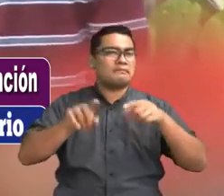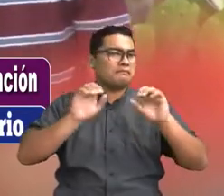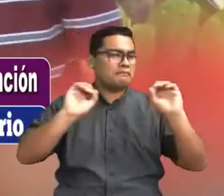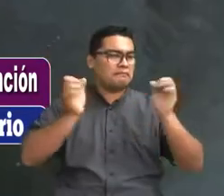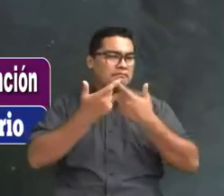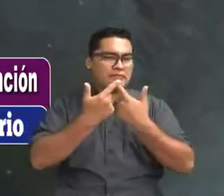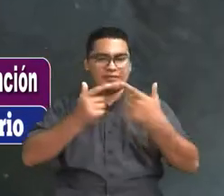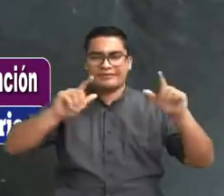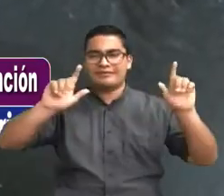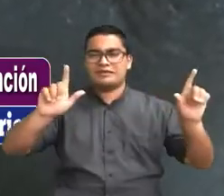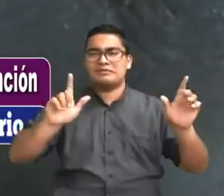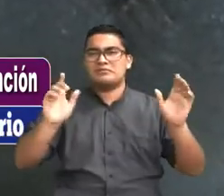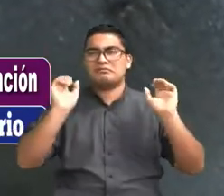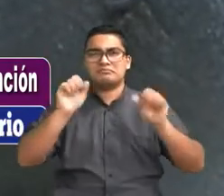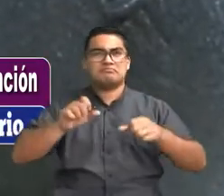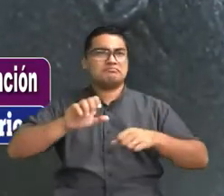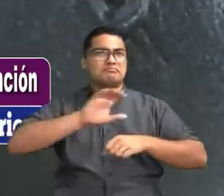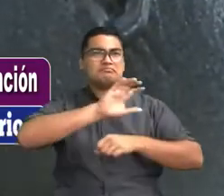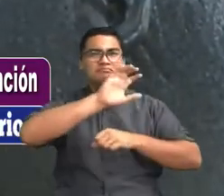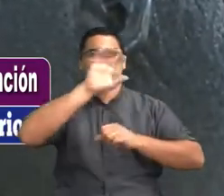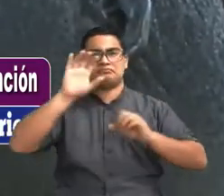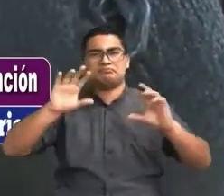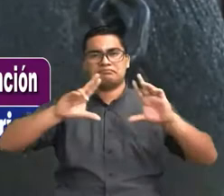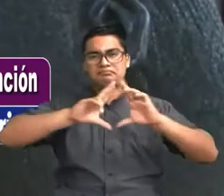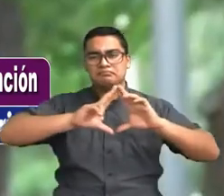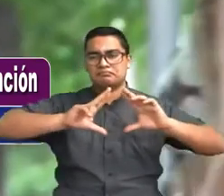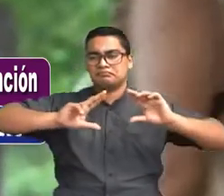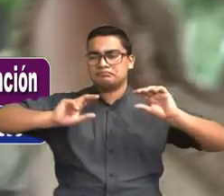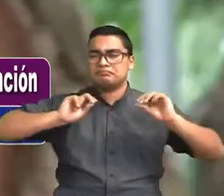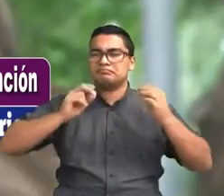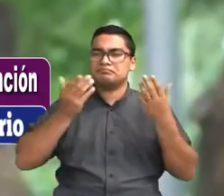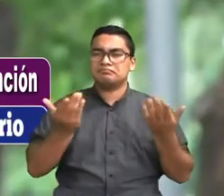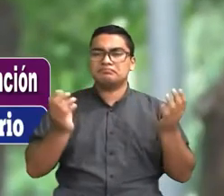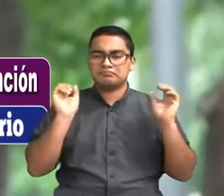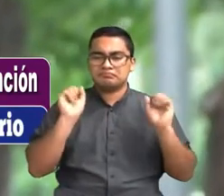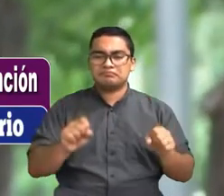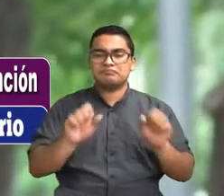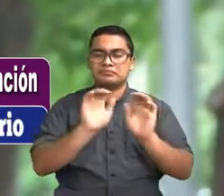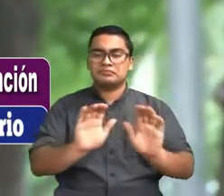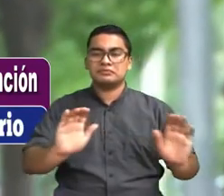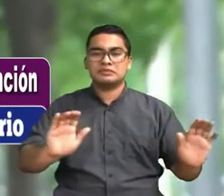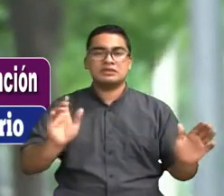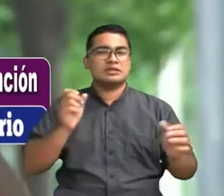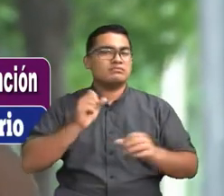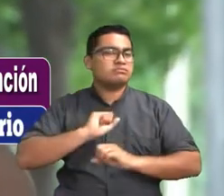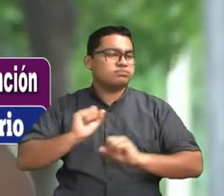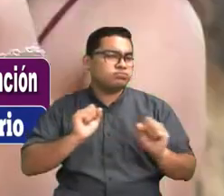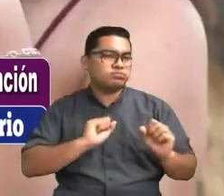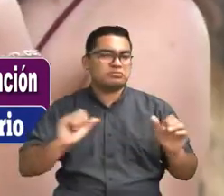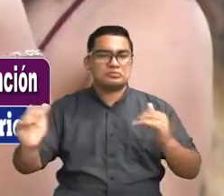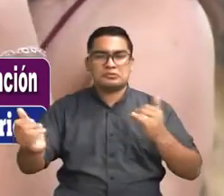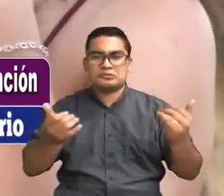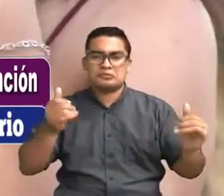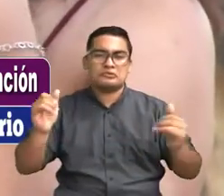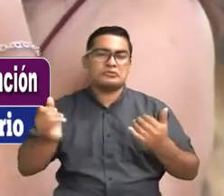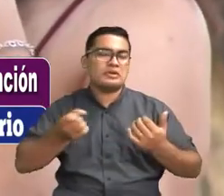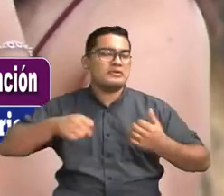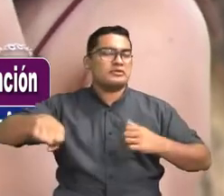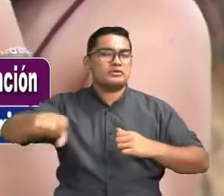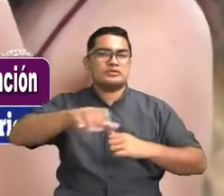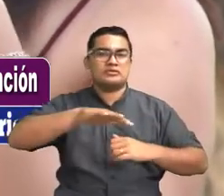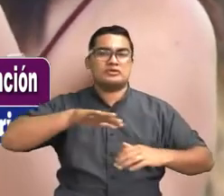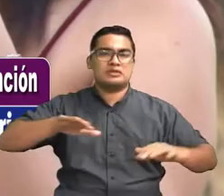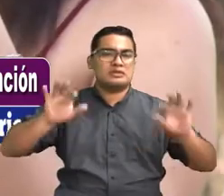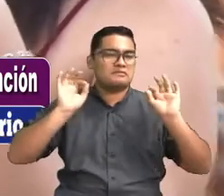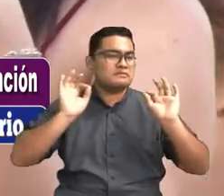están desarrollando en todo el territorio nacional, pues para que precisamente nuestra niñez pueda desarrollarse en entornos sociales, en